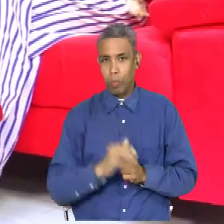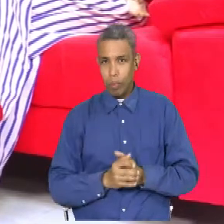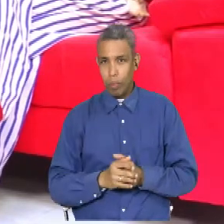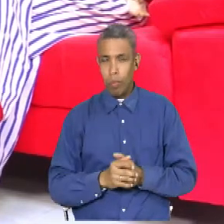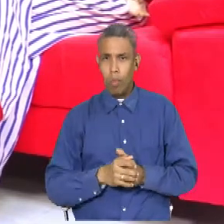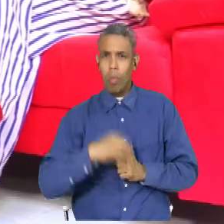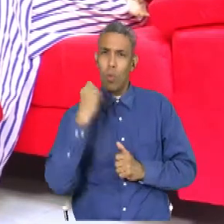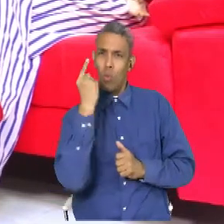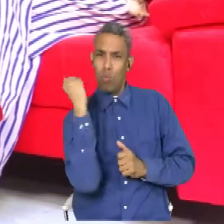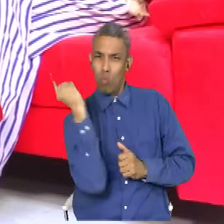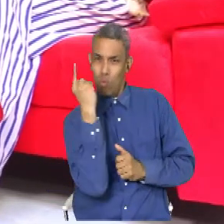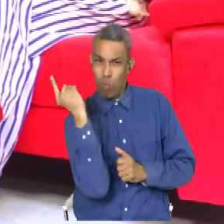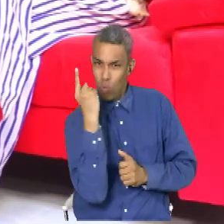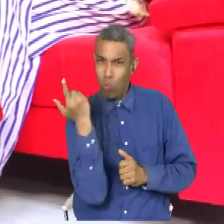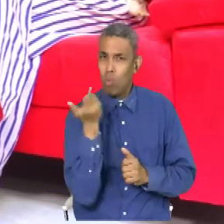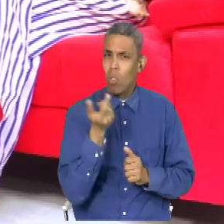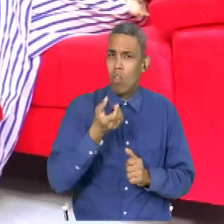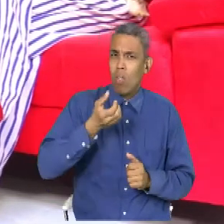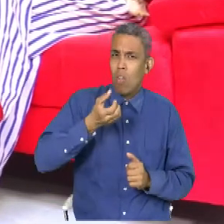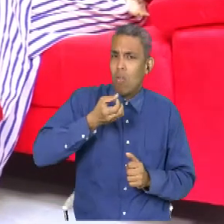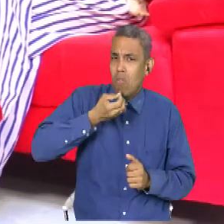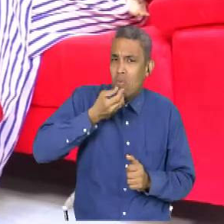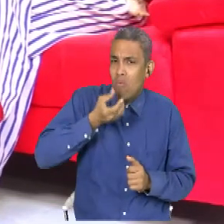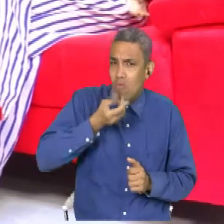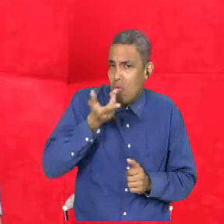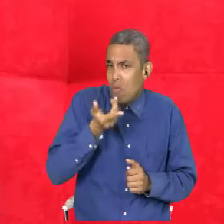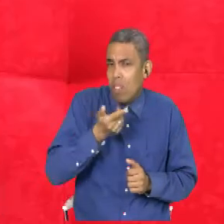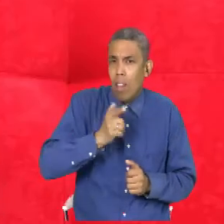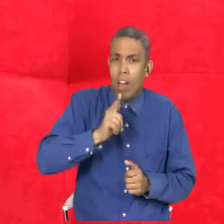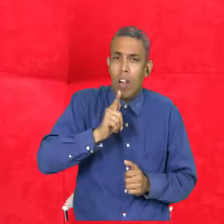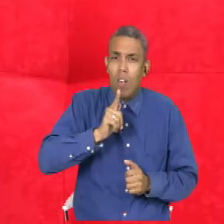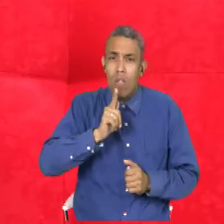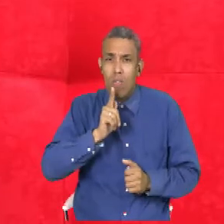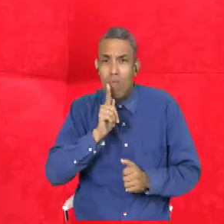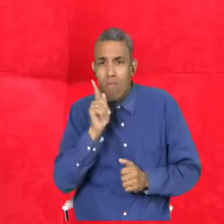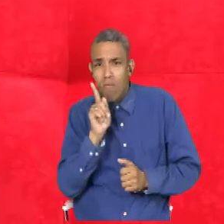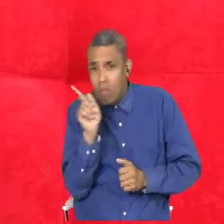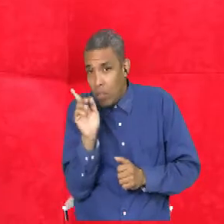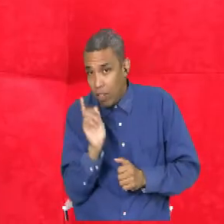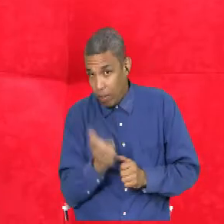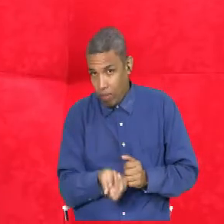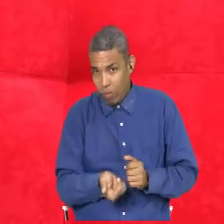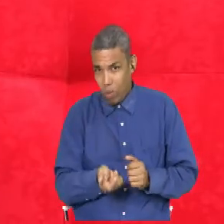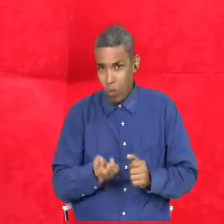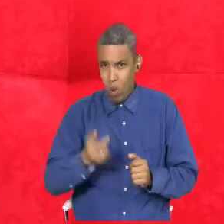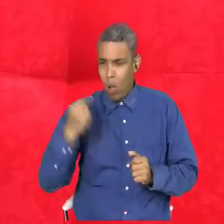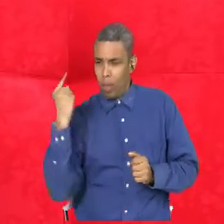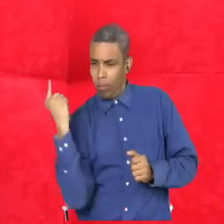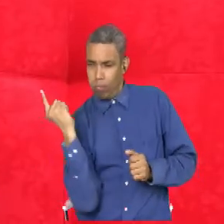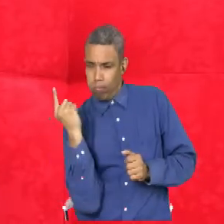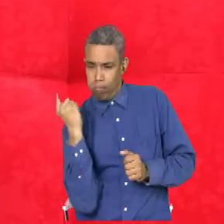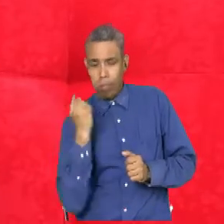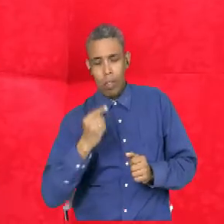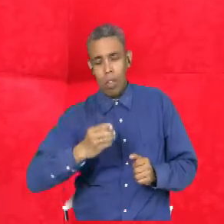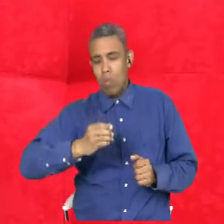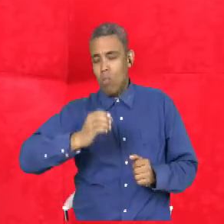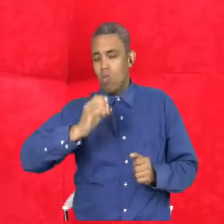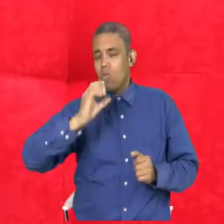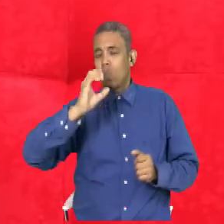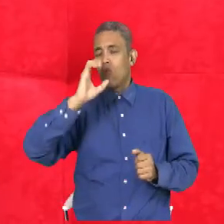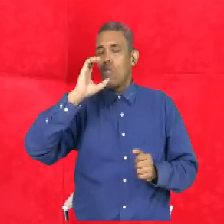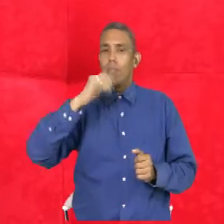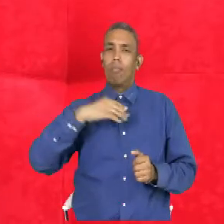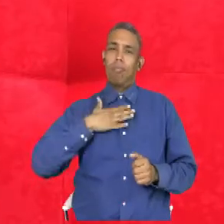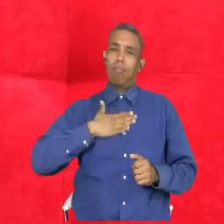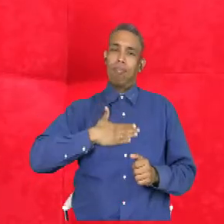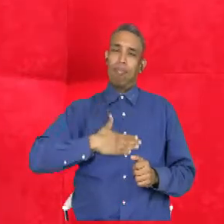jugo natural y a unos precios muy económicos. O sea, son muy económicos. Sí. En un espacio, no. Mejor, ¿qué mejor techo que el